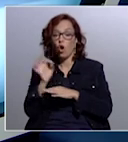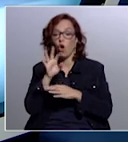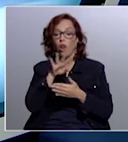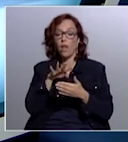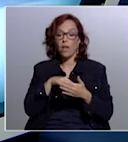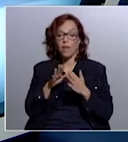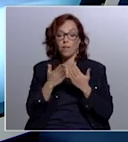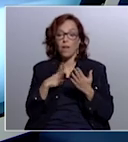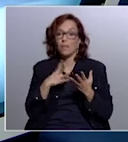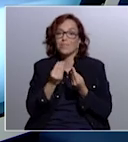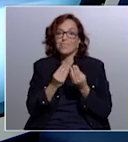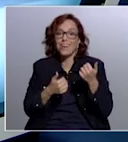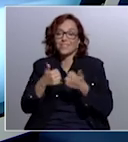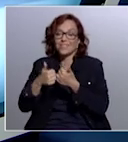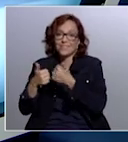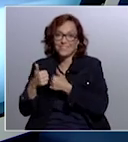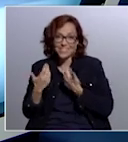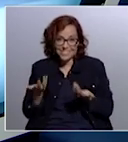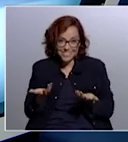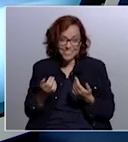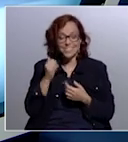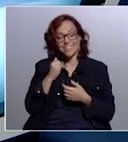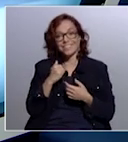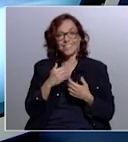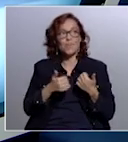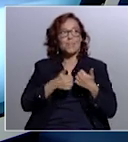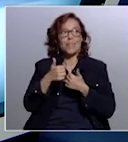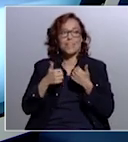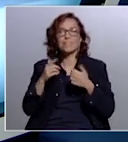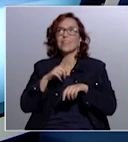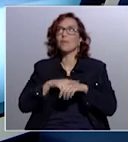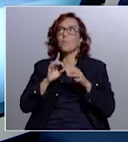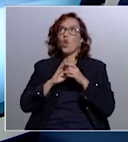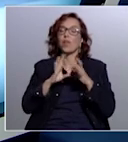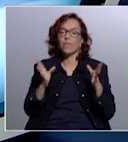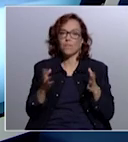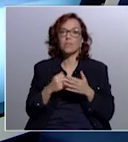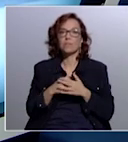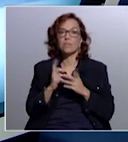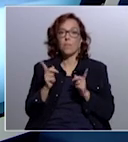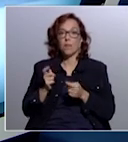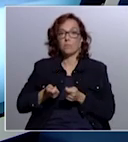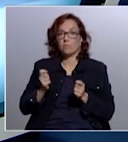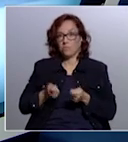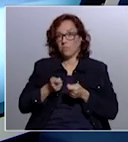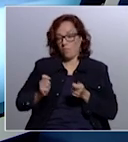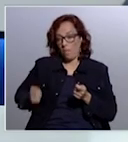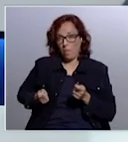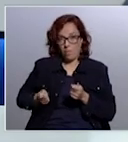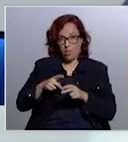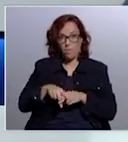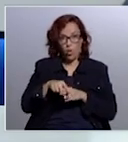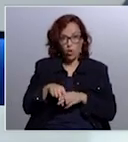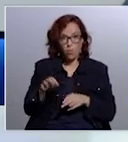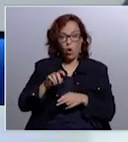mundo hay mucha competencia hay muchos y si lo ponemos como competencia el tiempo libre está el hipódromo hasta el casino hay también